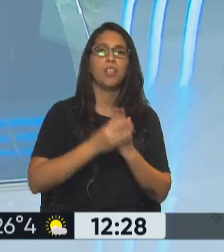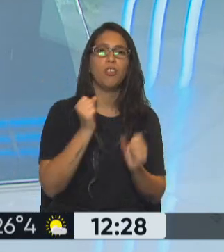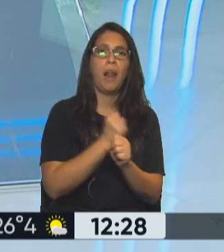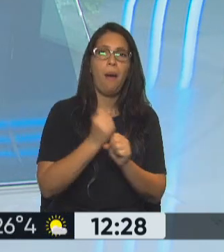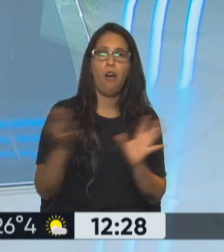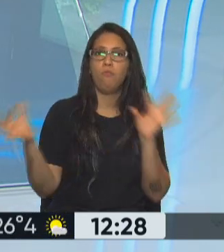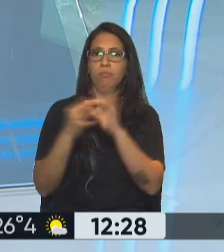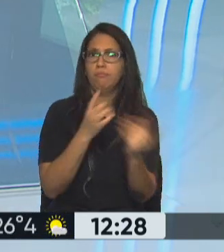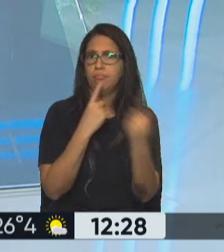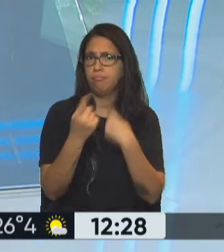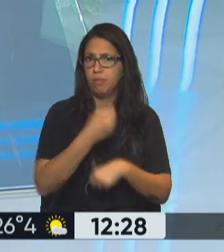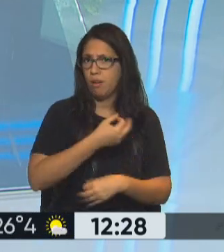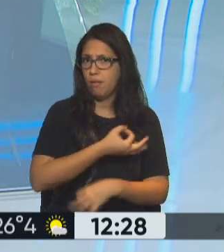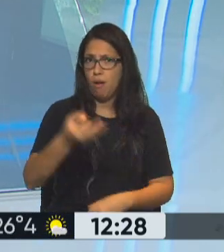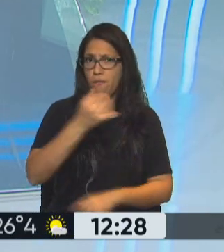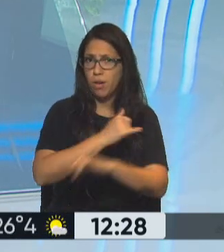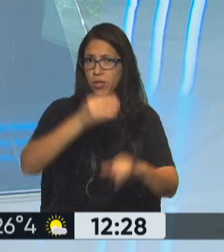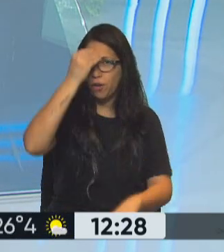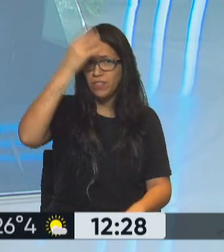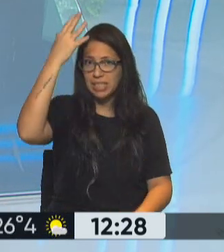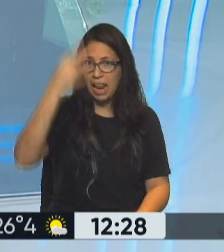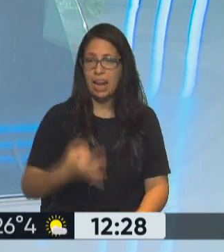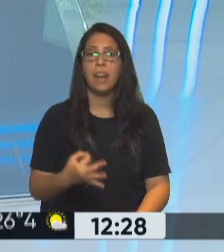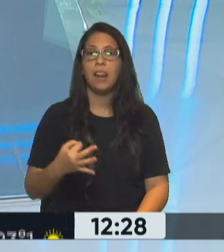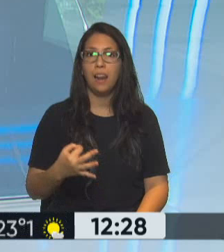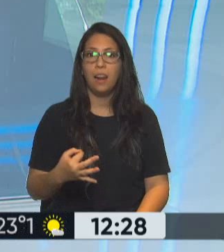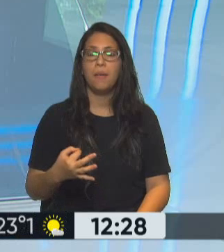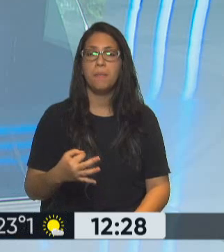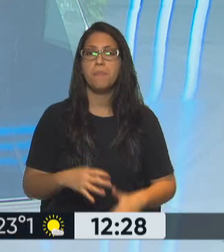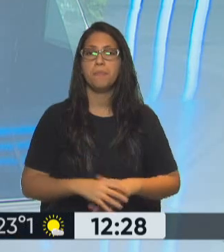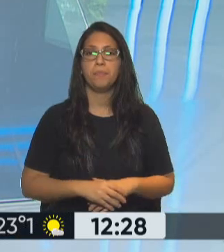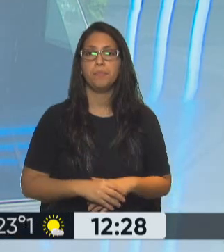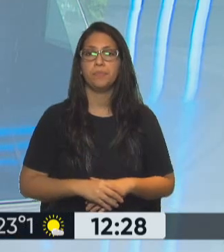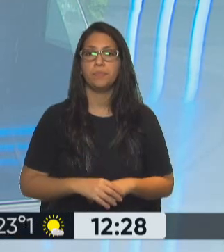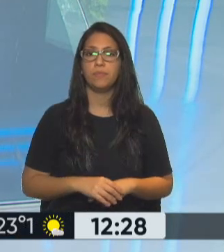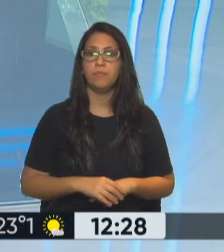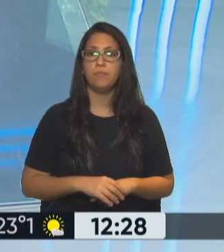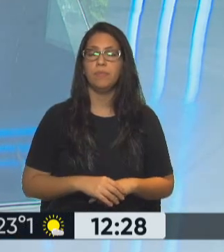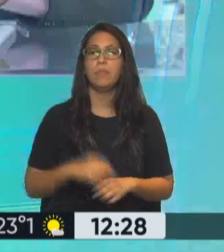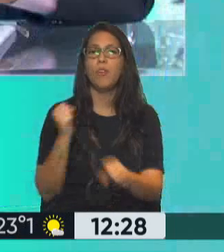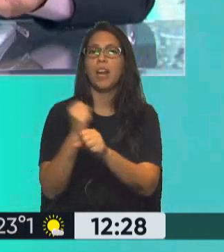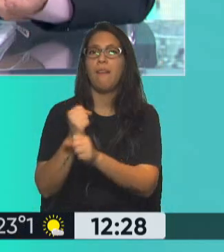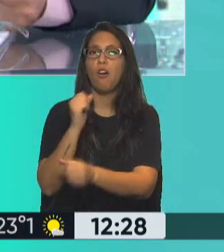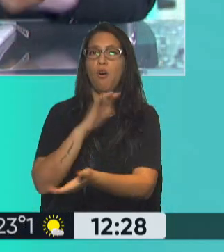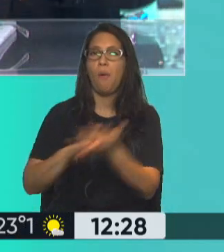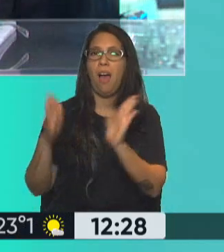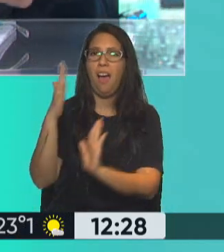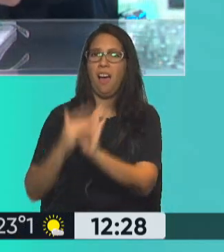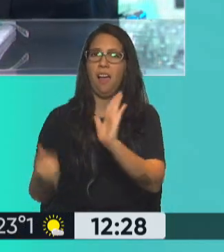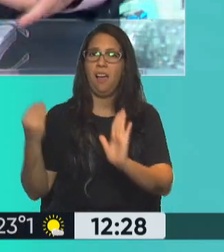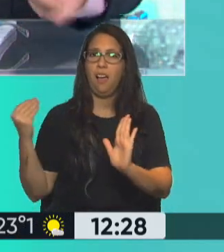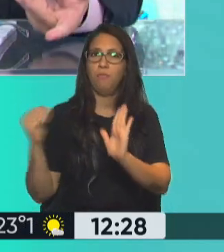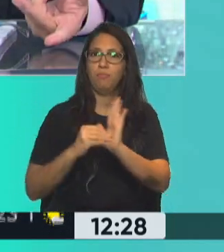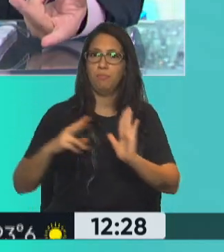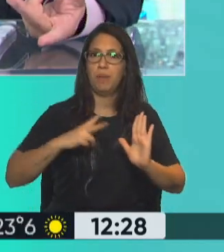es oficial. Perfecto. Es más, cuando hablamos de trabajo registrado privado, estamos hablando de aquellos que